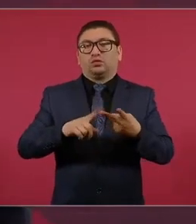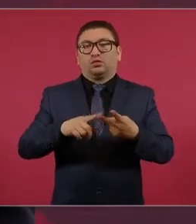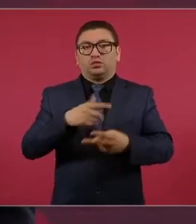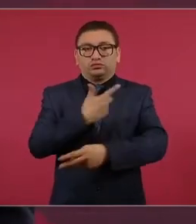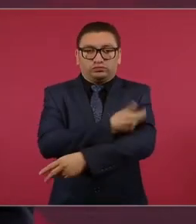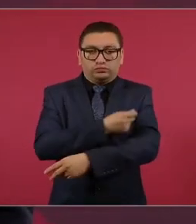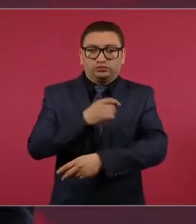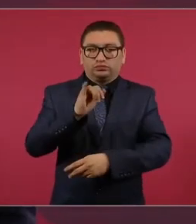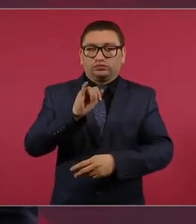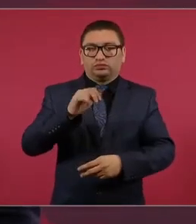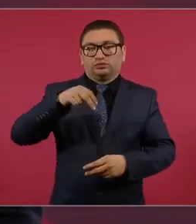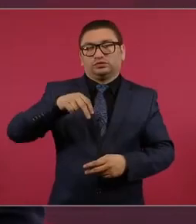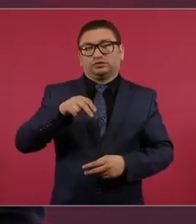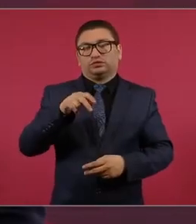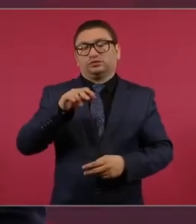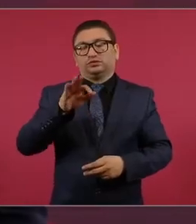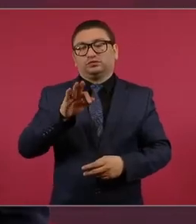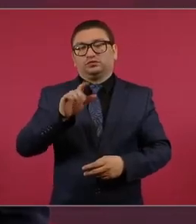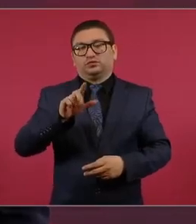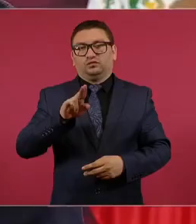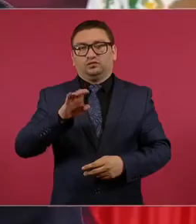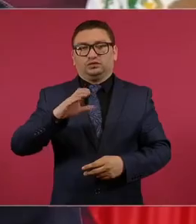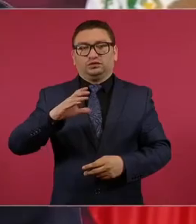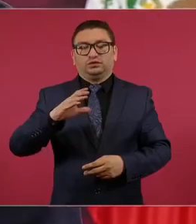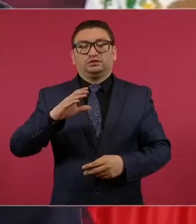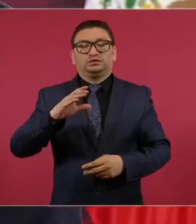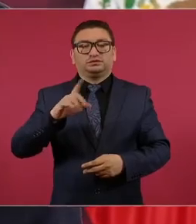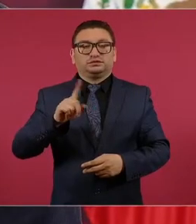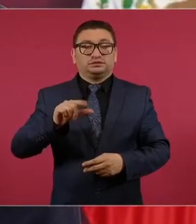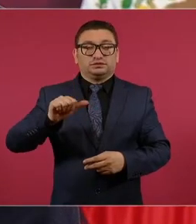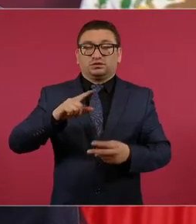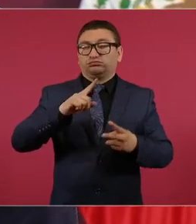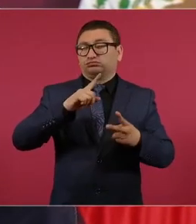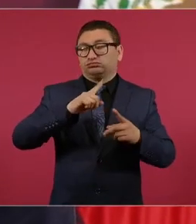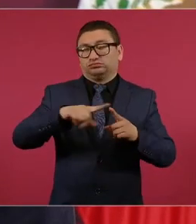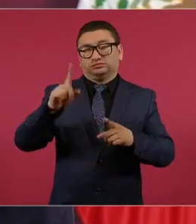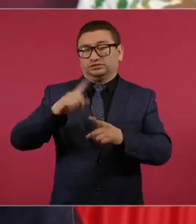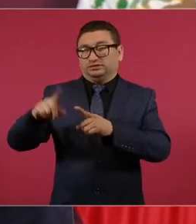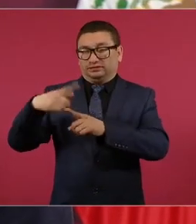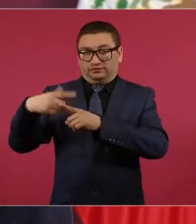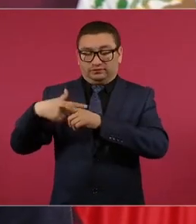influenza o para cualquier otra